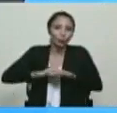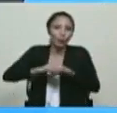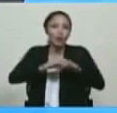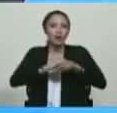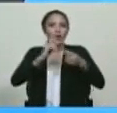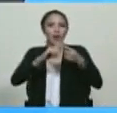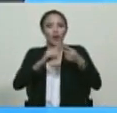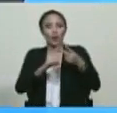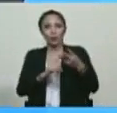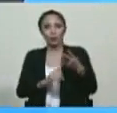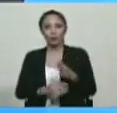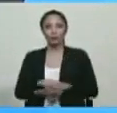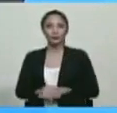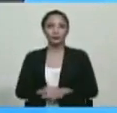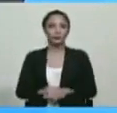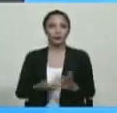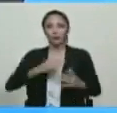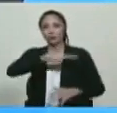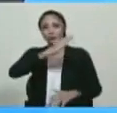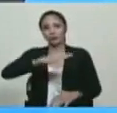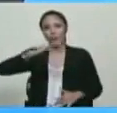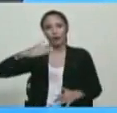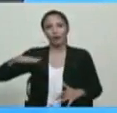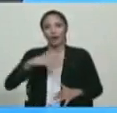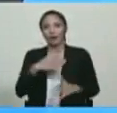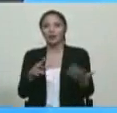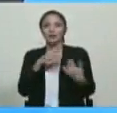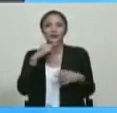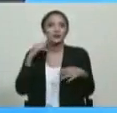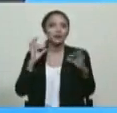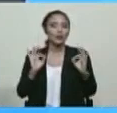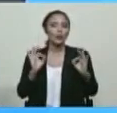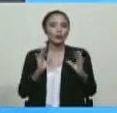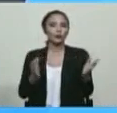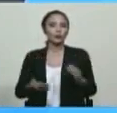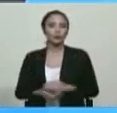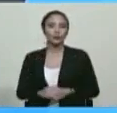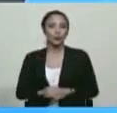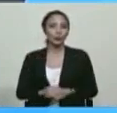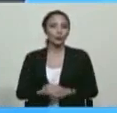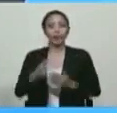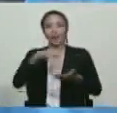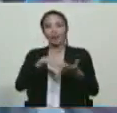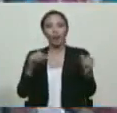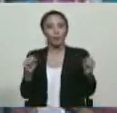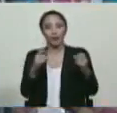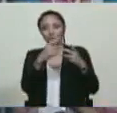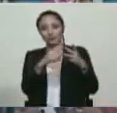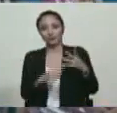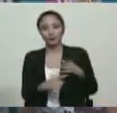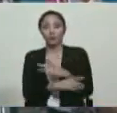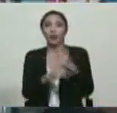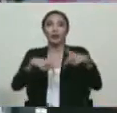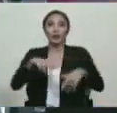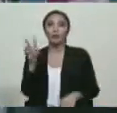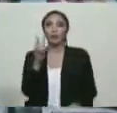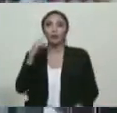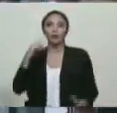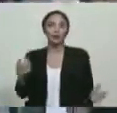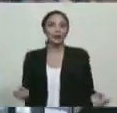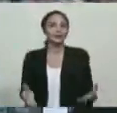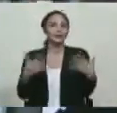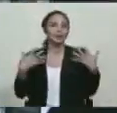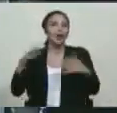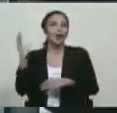Alpes, nuestras montañas nevadas que se encuentran en el estado Mérida. Venezuela es de una